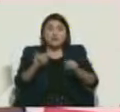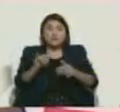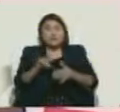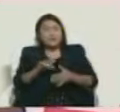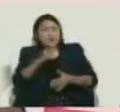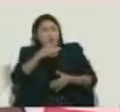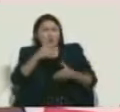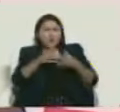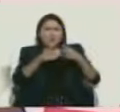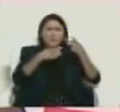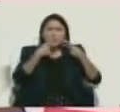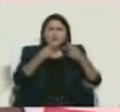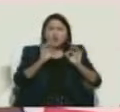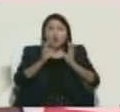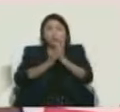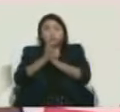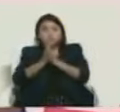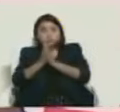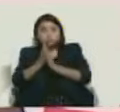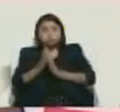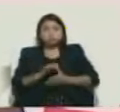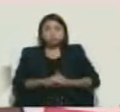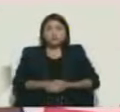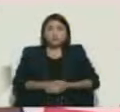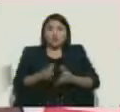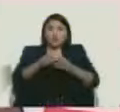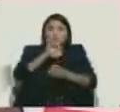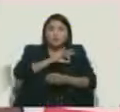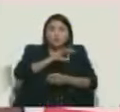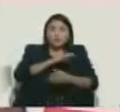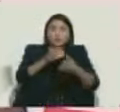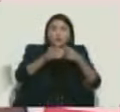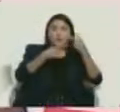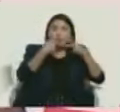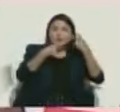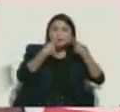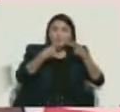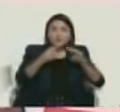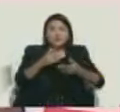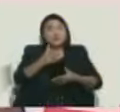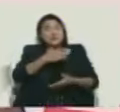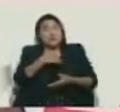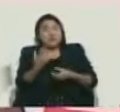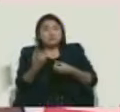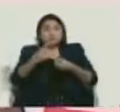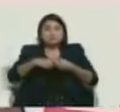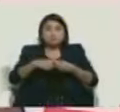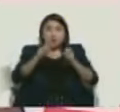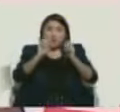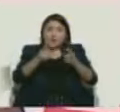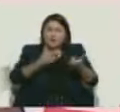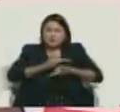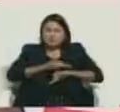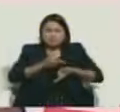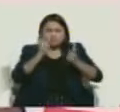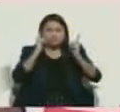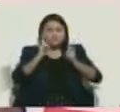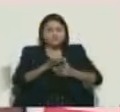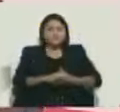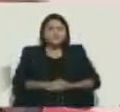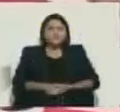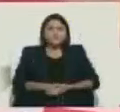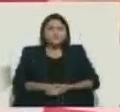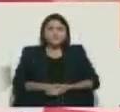los emprendedores, los movimientos sociales, los partidos políticos que se quieran sumar a la propuesta de la revolución bolivariana,